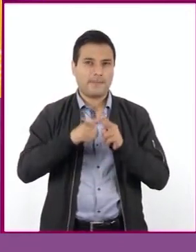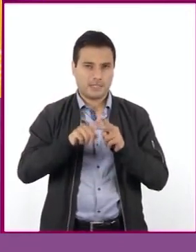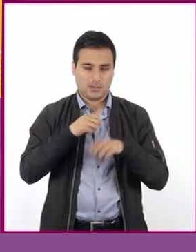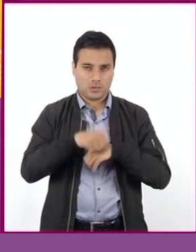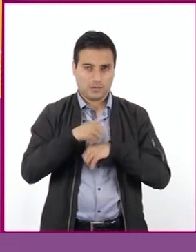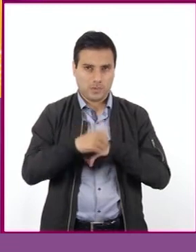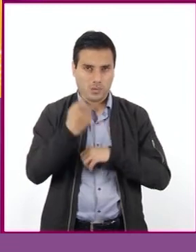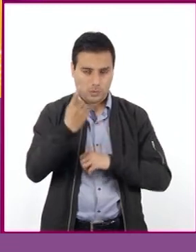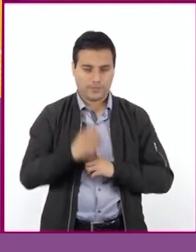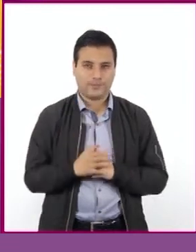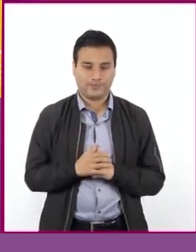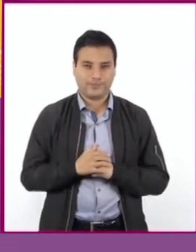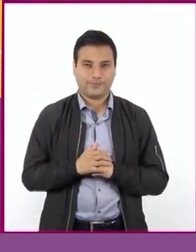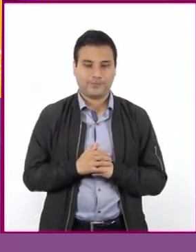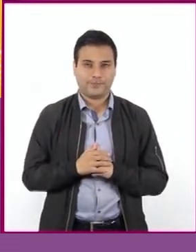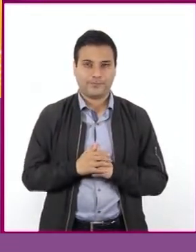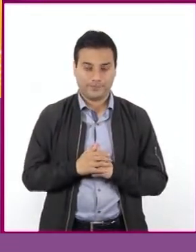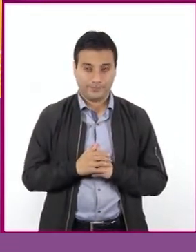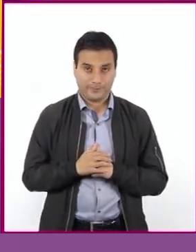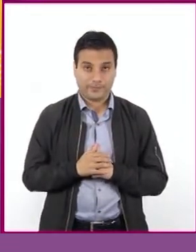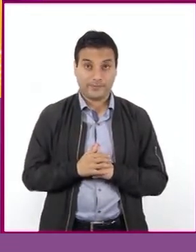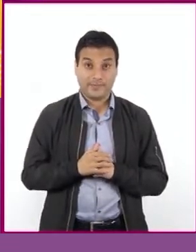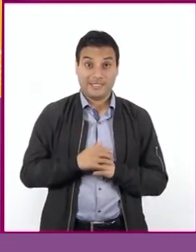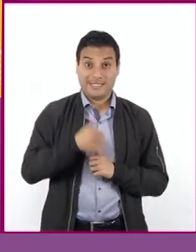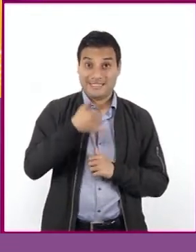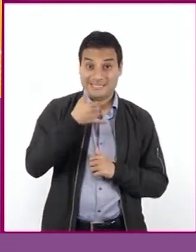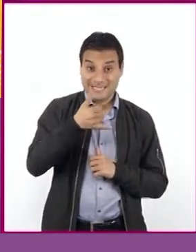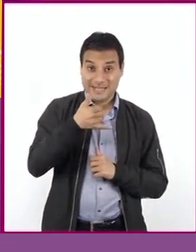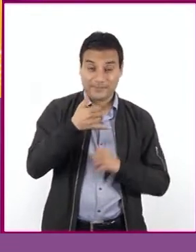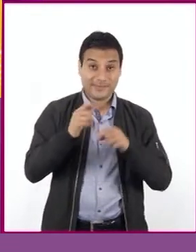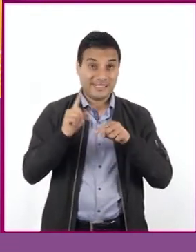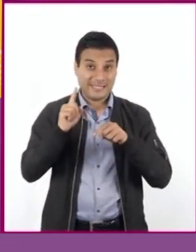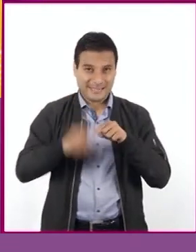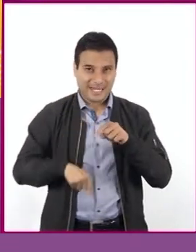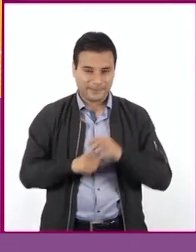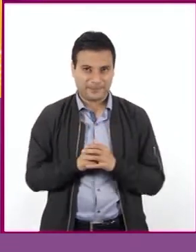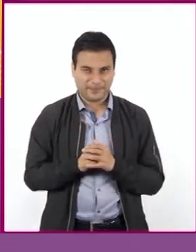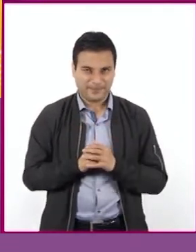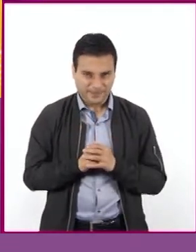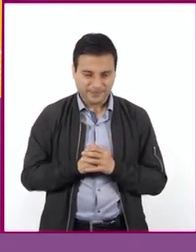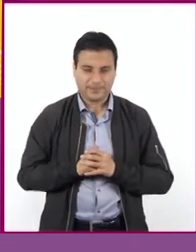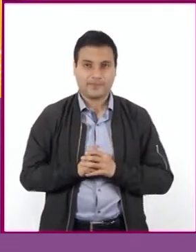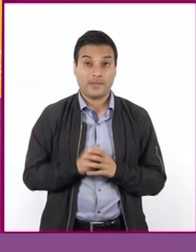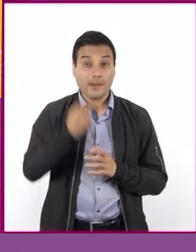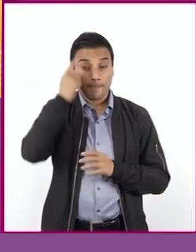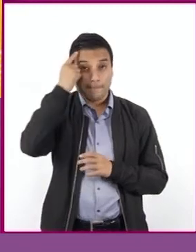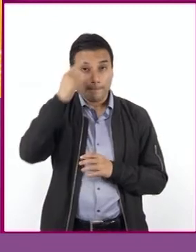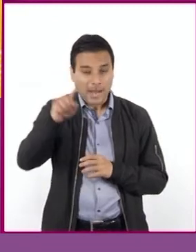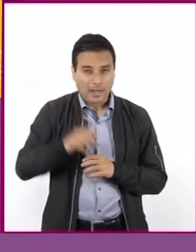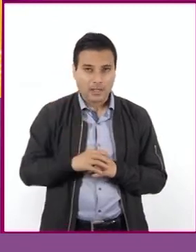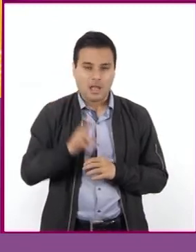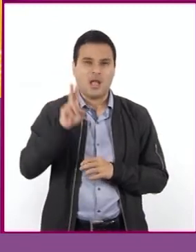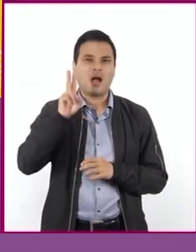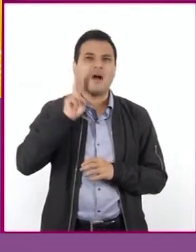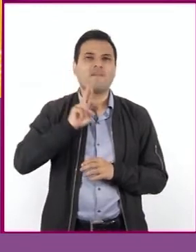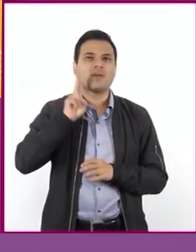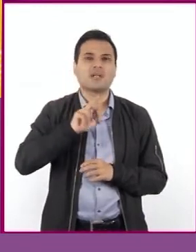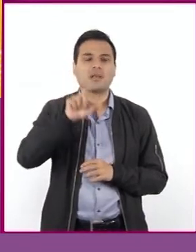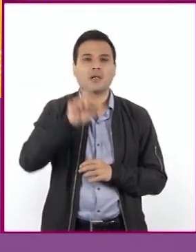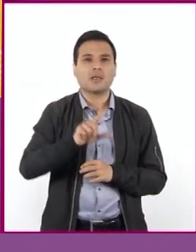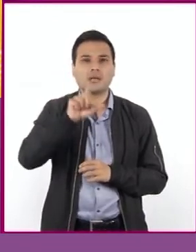1. Eliminamos a la incógnita y de la primera y segunda ecuación para encontrar la incógnita x.